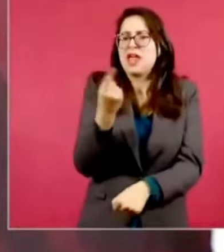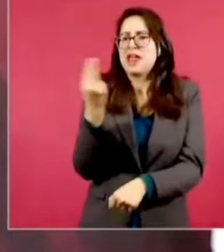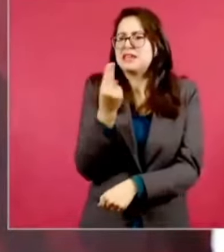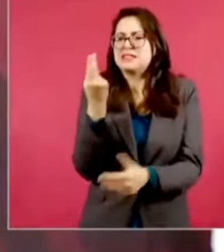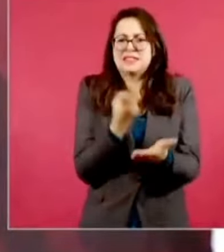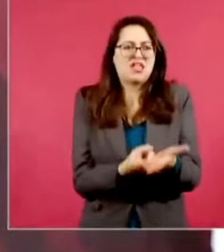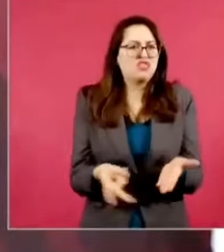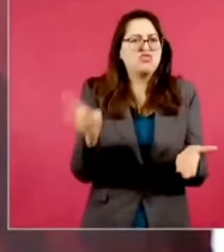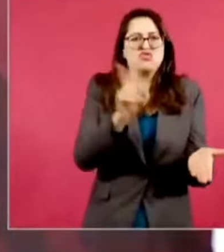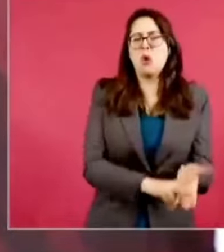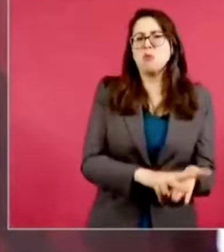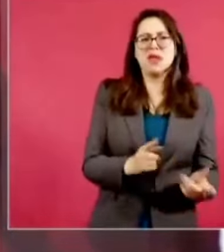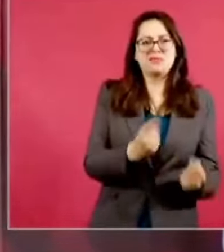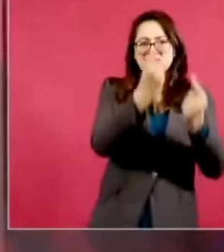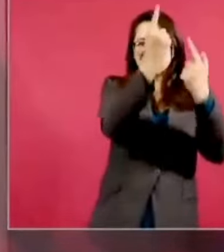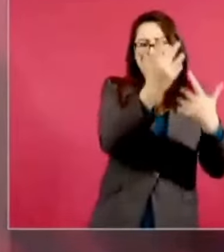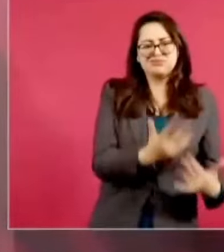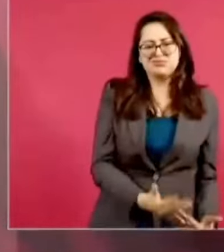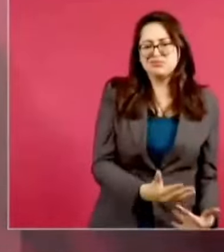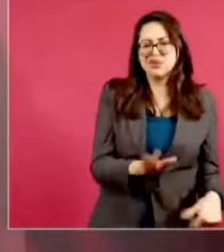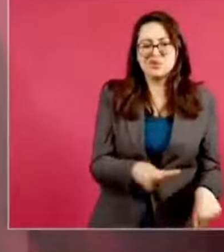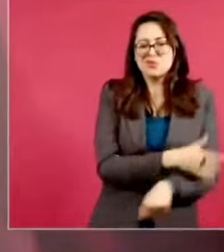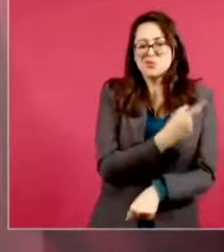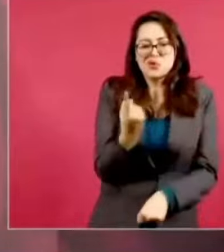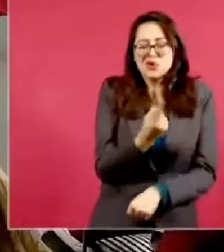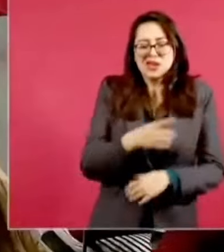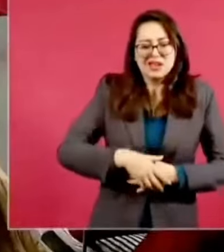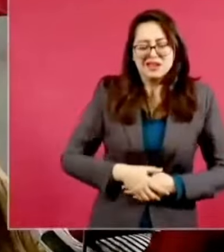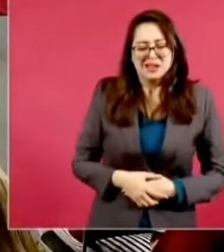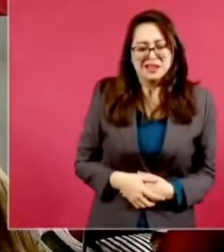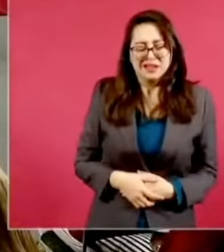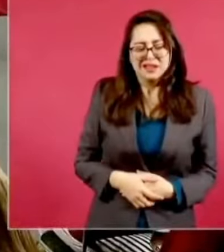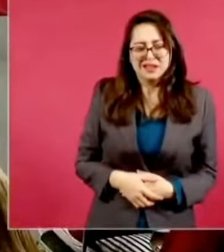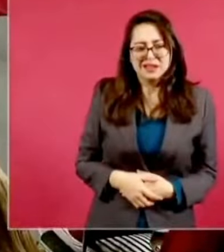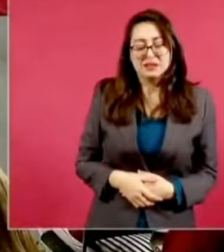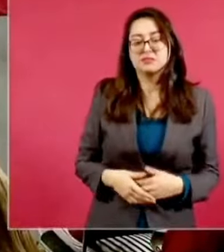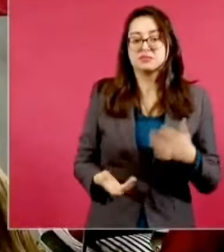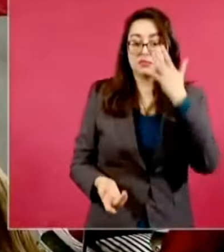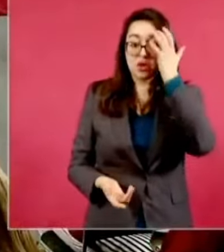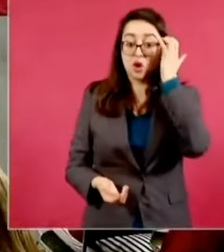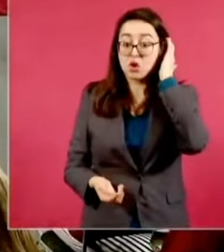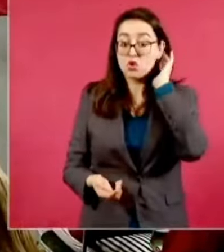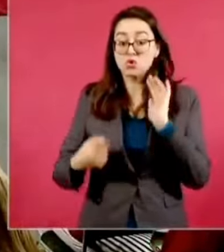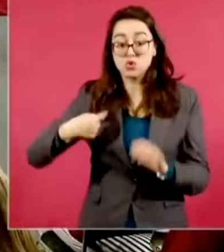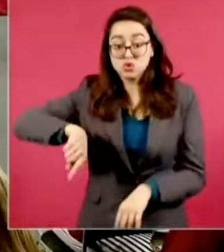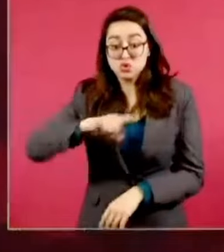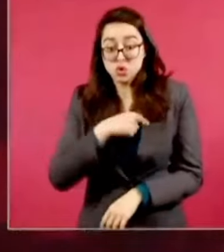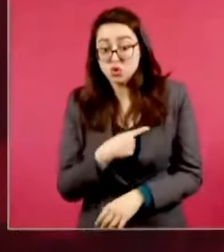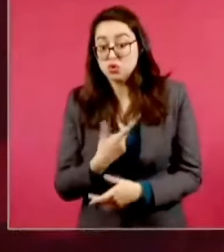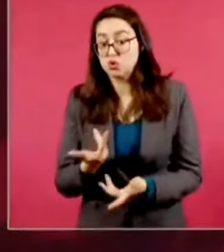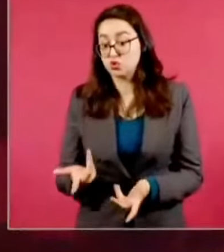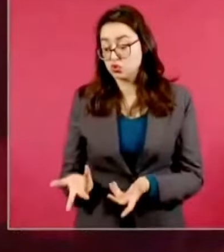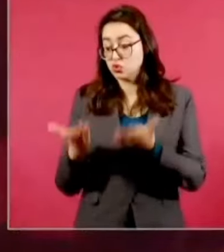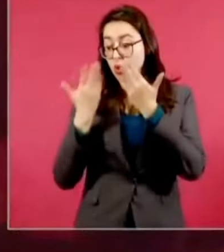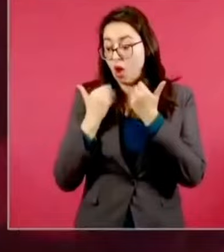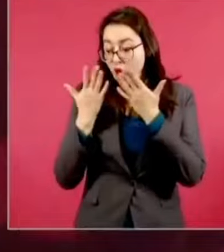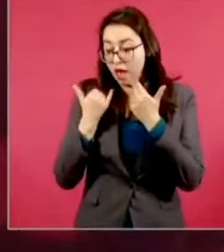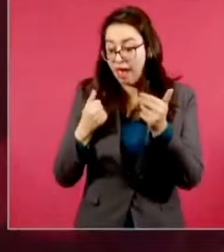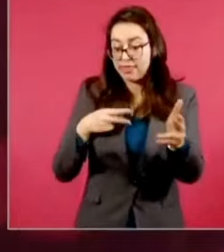escondemos información, si no hay transparencia, si permitimos la corrupción,